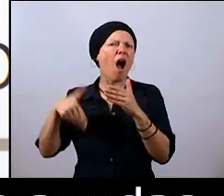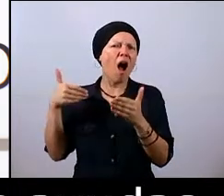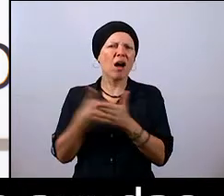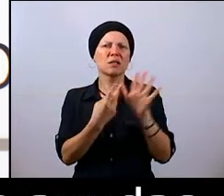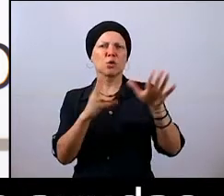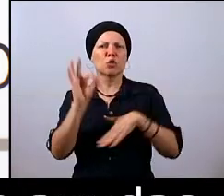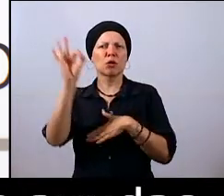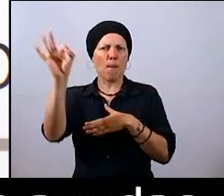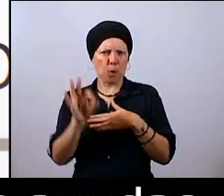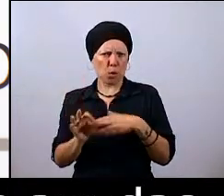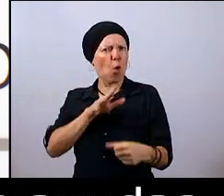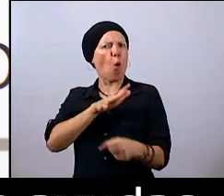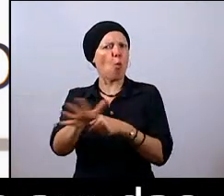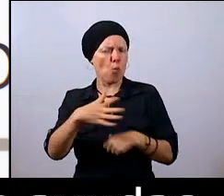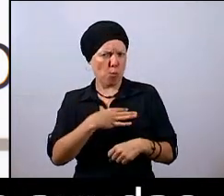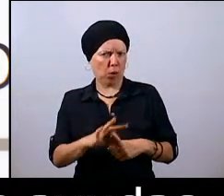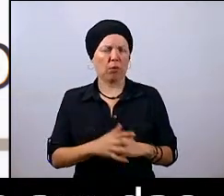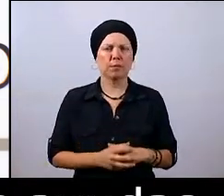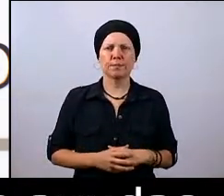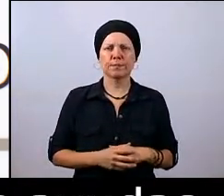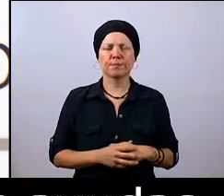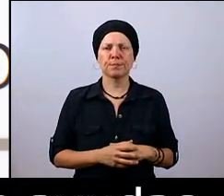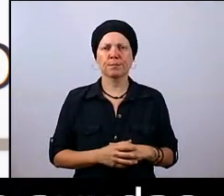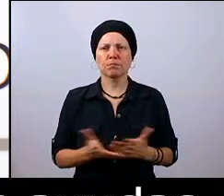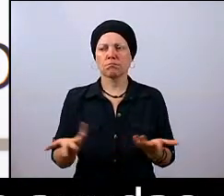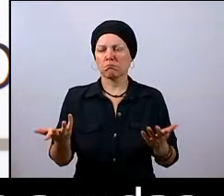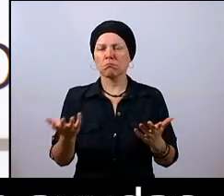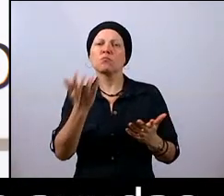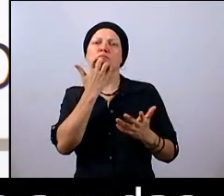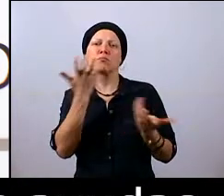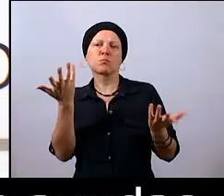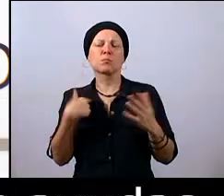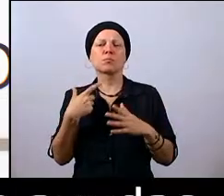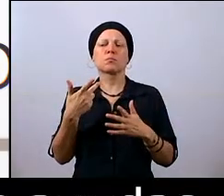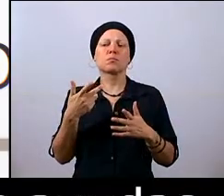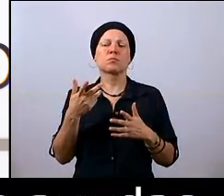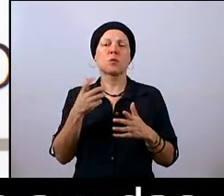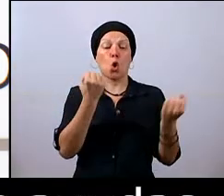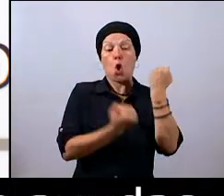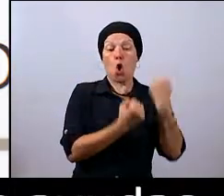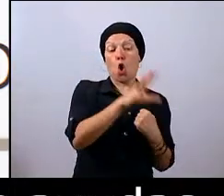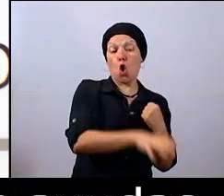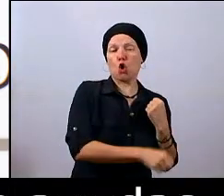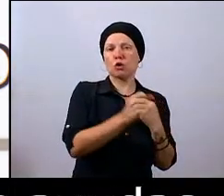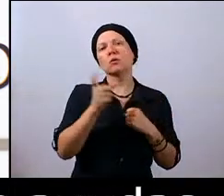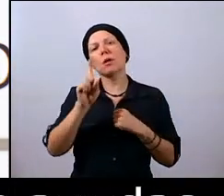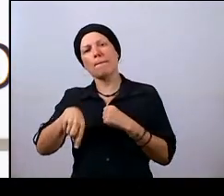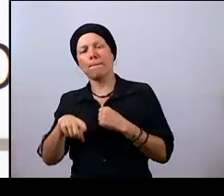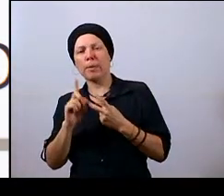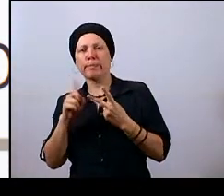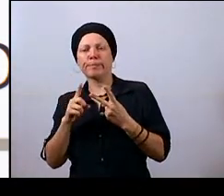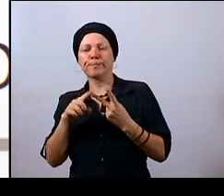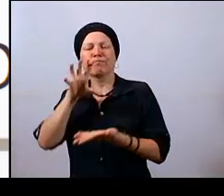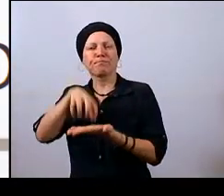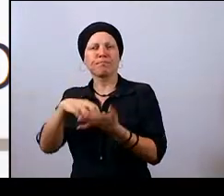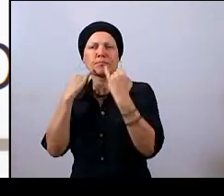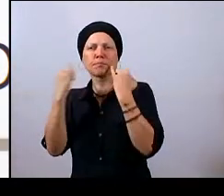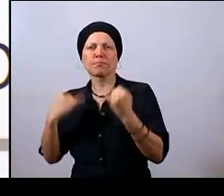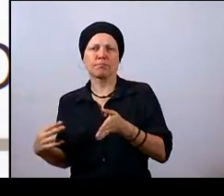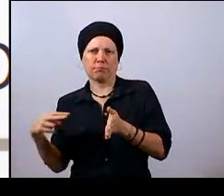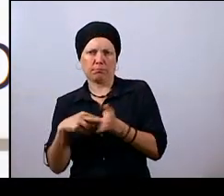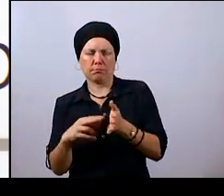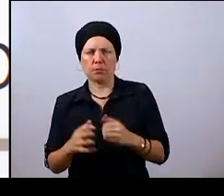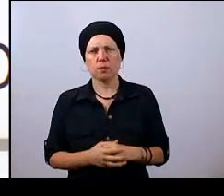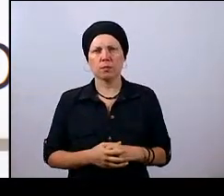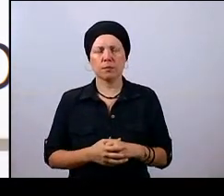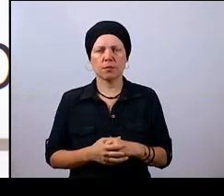un 80% de la inversión. Por un lado, esa adquisición de vehículos y, por otro lado, instalación de puntos de